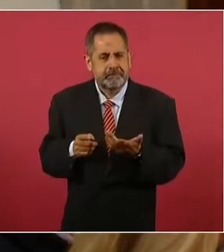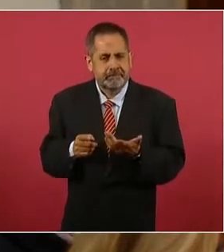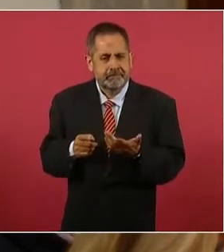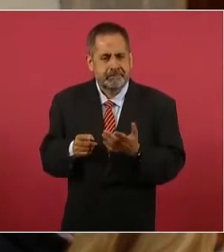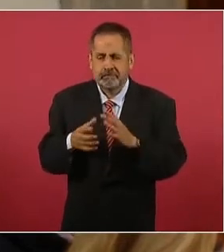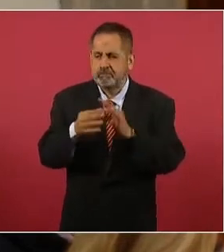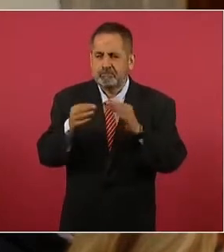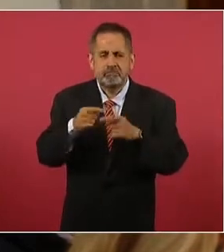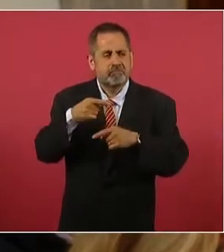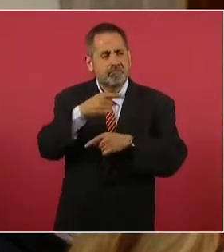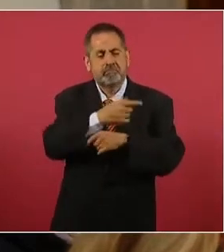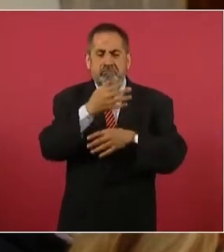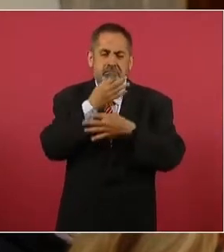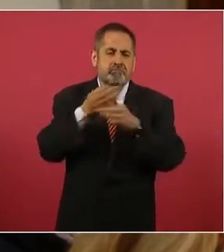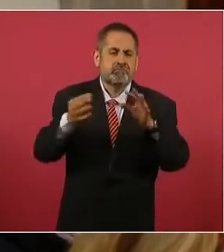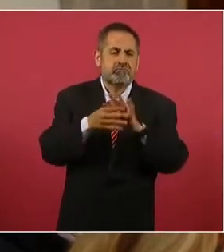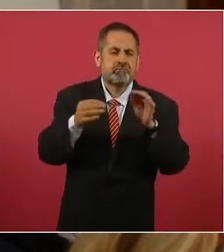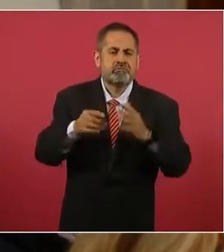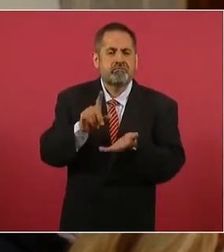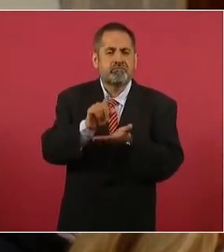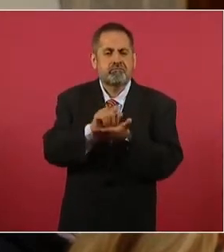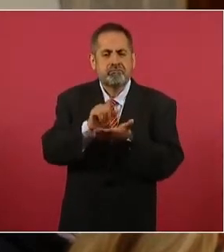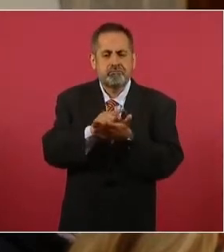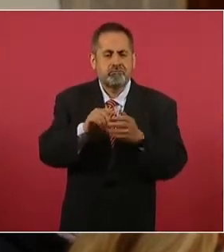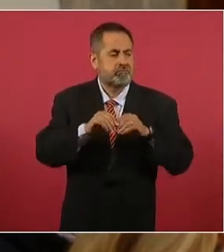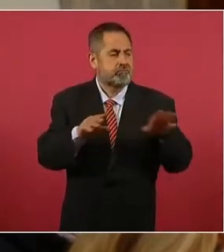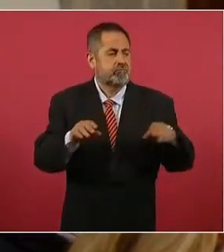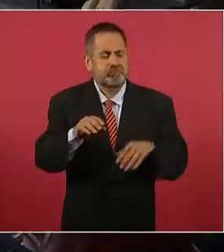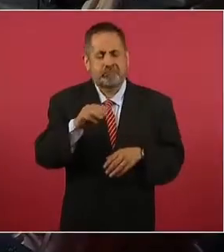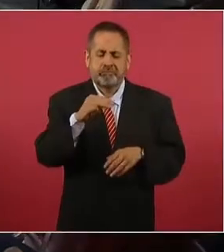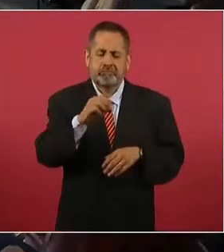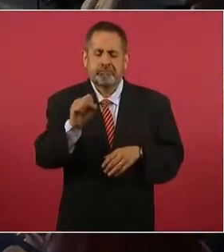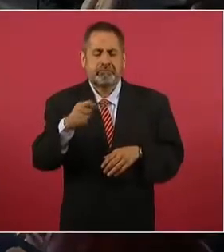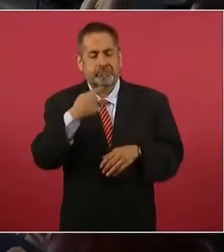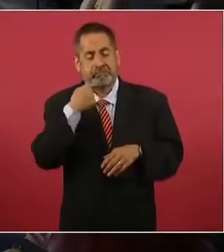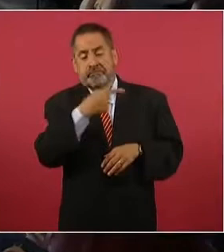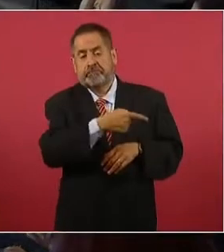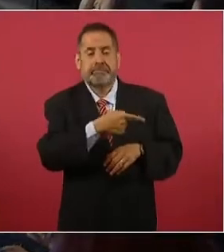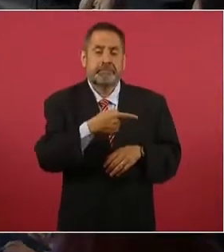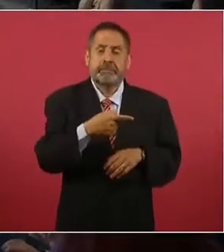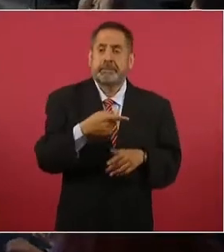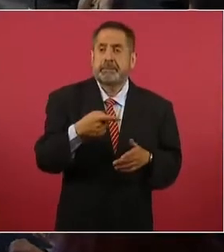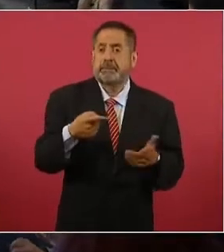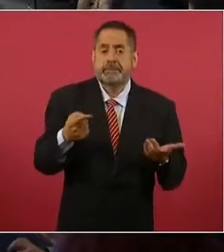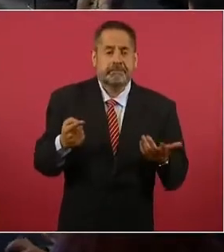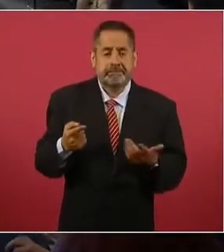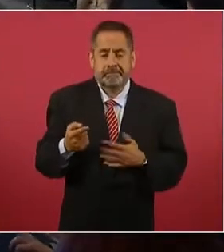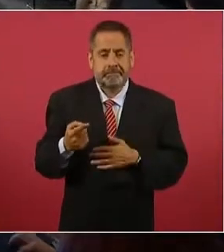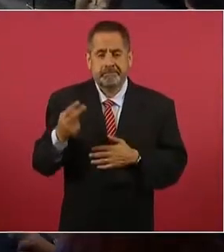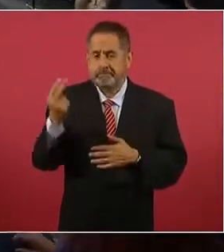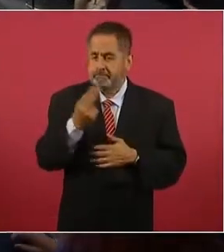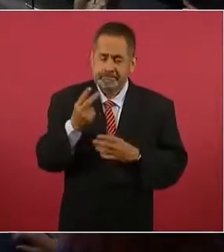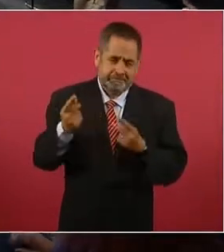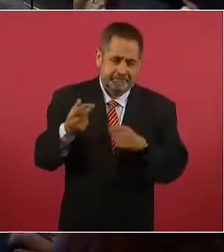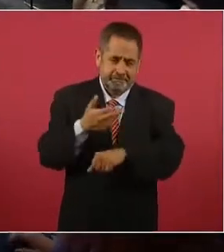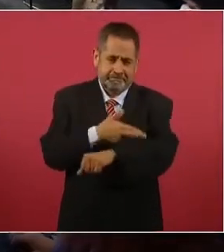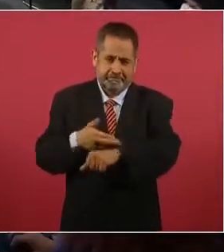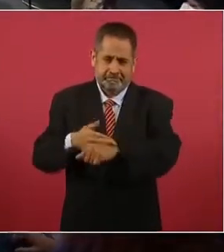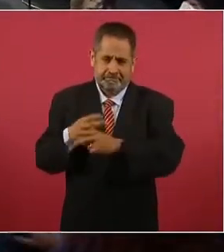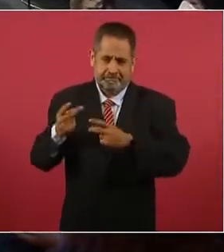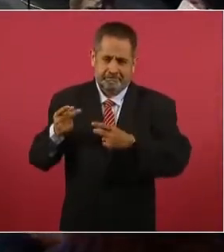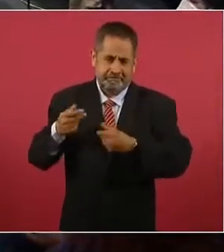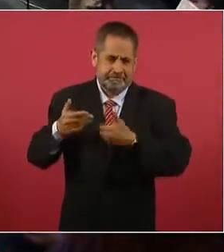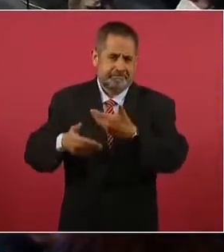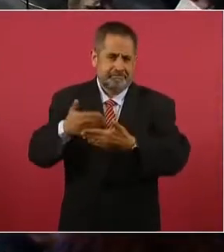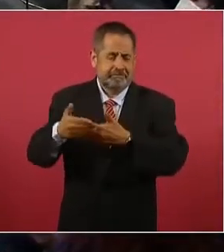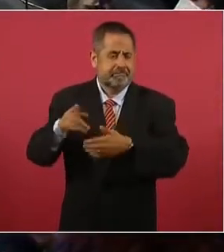la declaración de los tuits de Elon Musk, que dice que se tiene que apurar